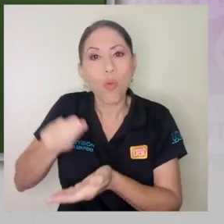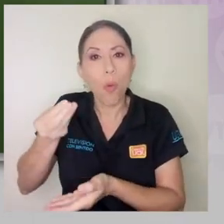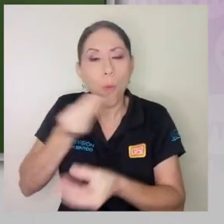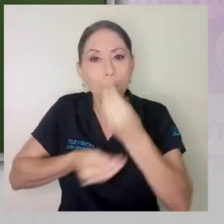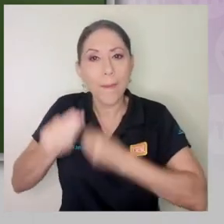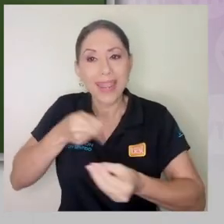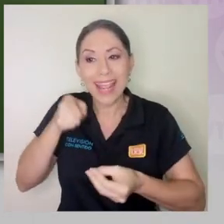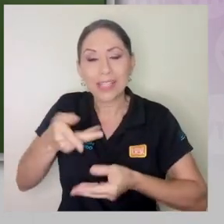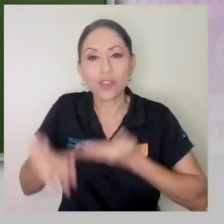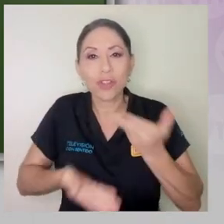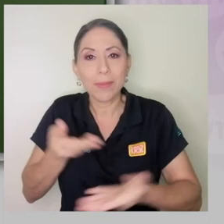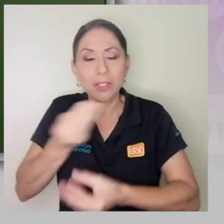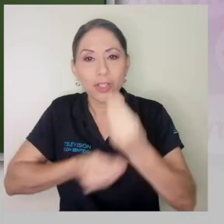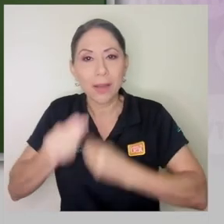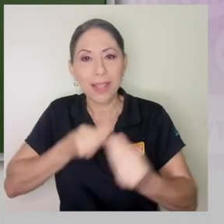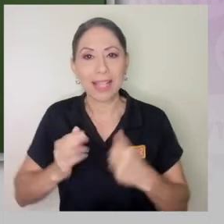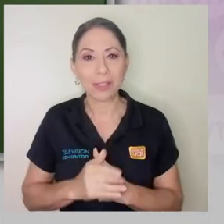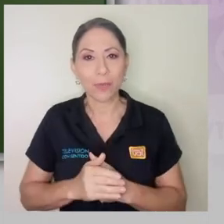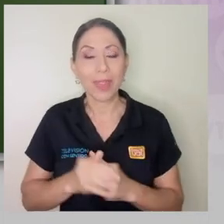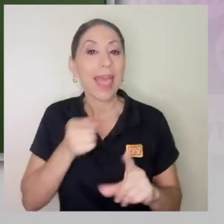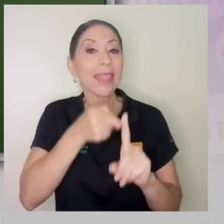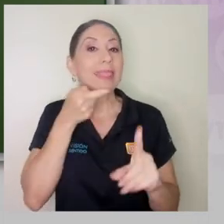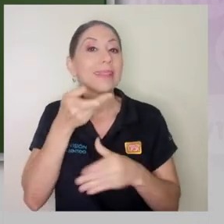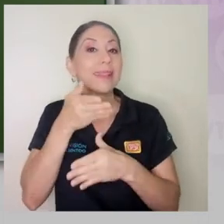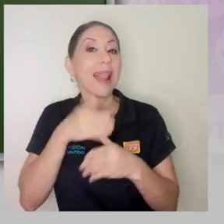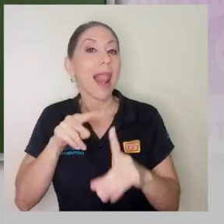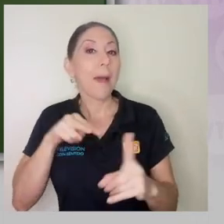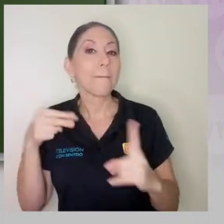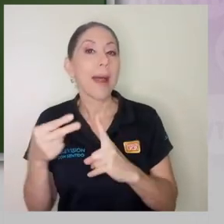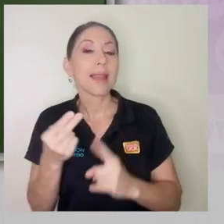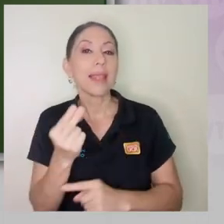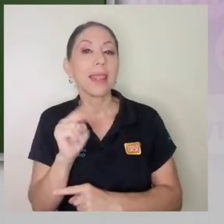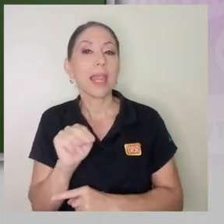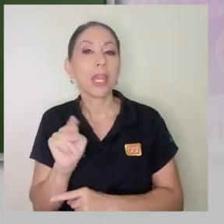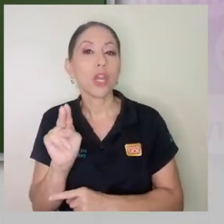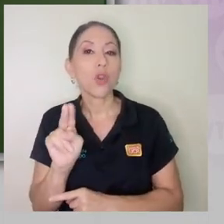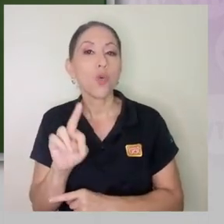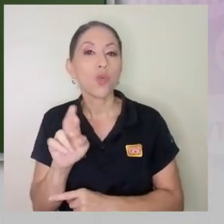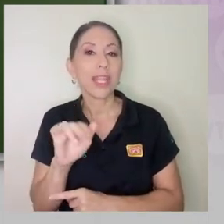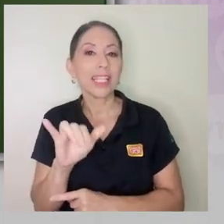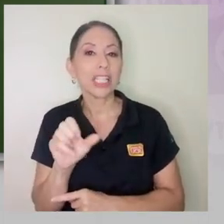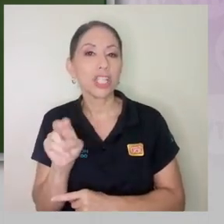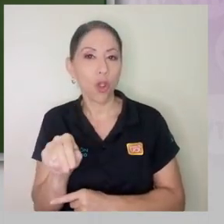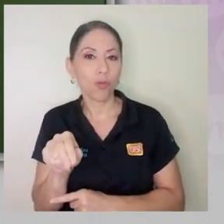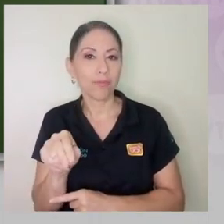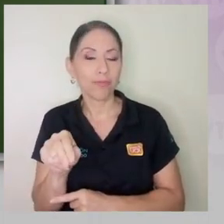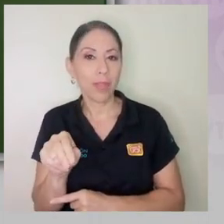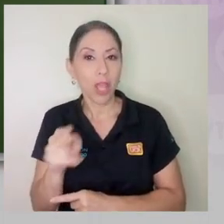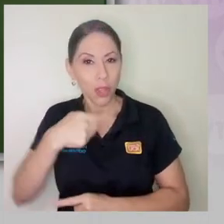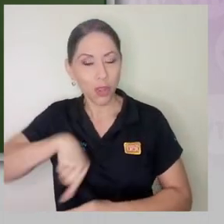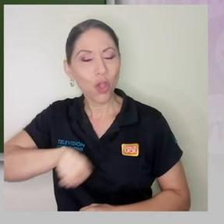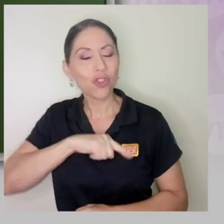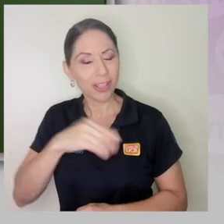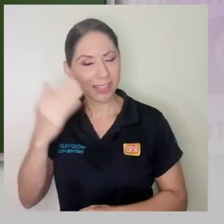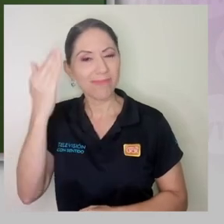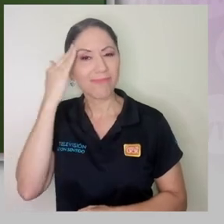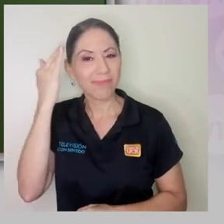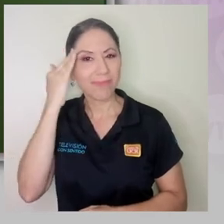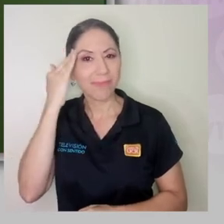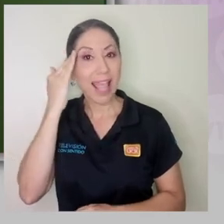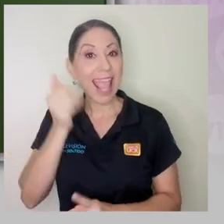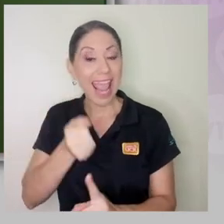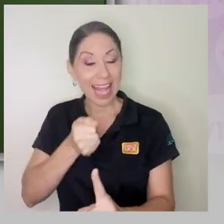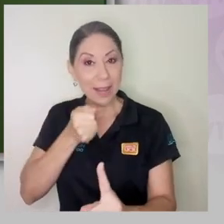de alimentación. Desde la parte de nutrición, por ejemplo, nosotras tenemos claro el impacto que hay en el